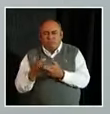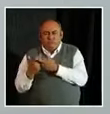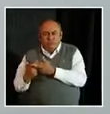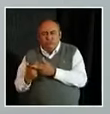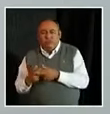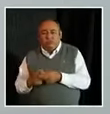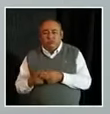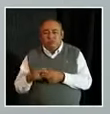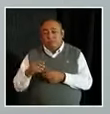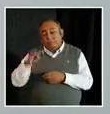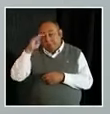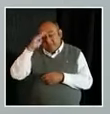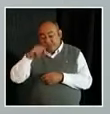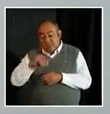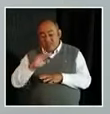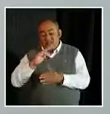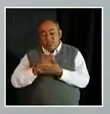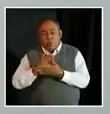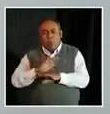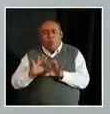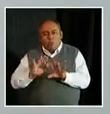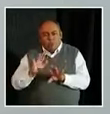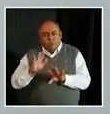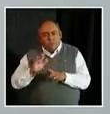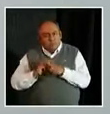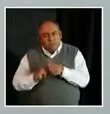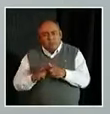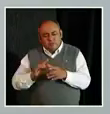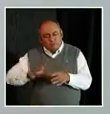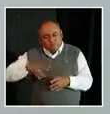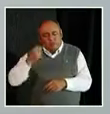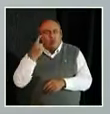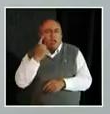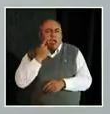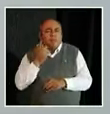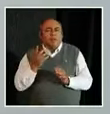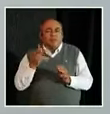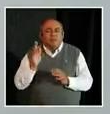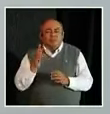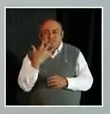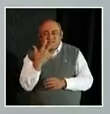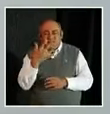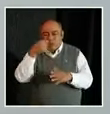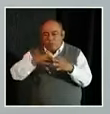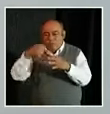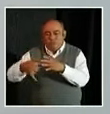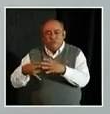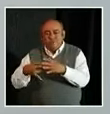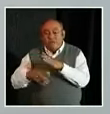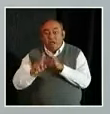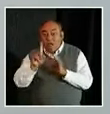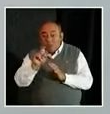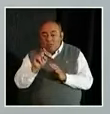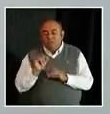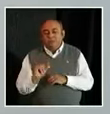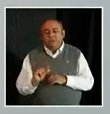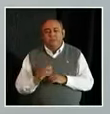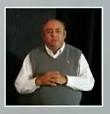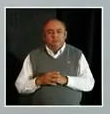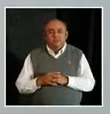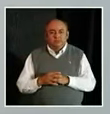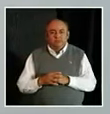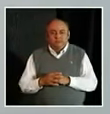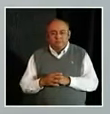por vencidos, pero sí los primeros no han sido satisfactorios para nosotros. Pero entonces ya hay